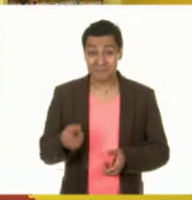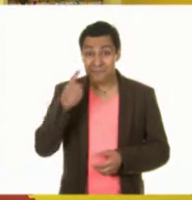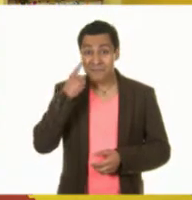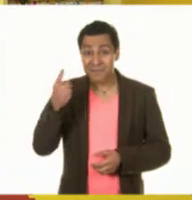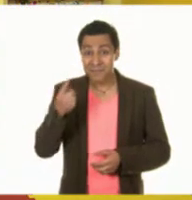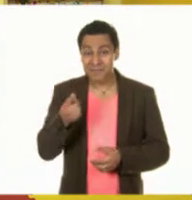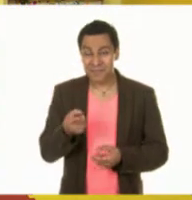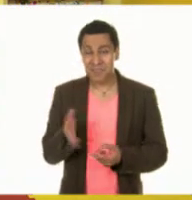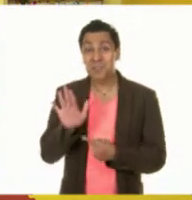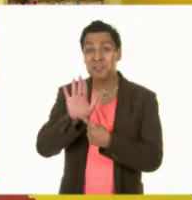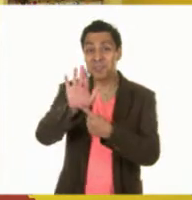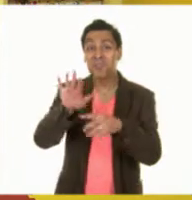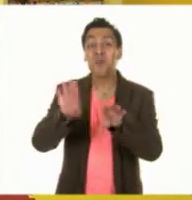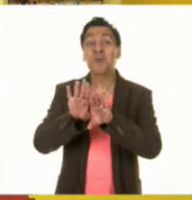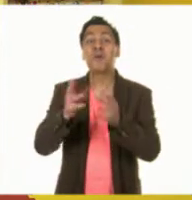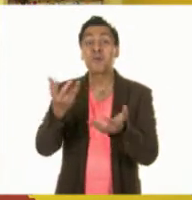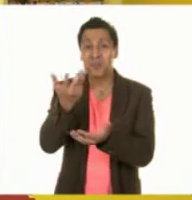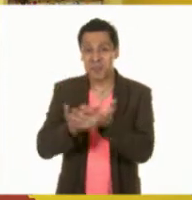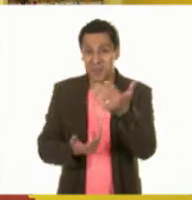Quedaron.